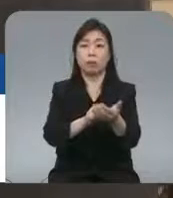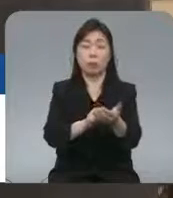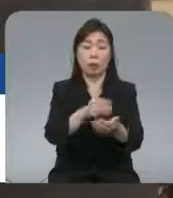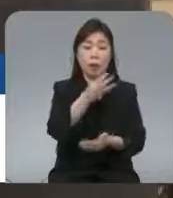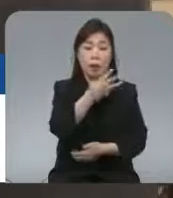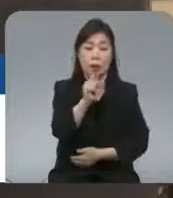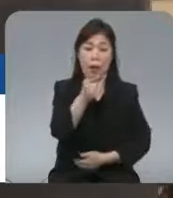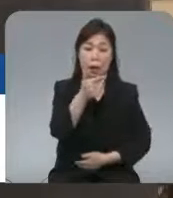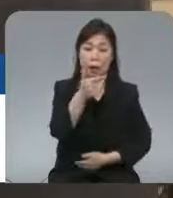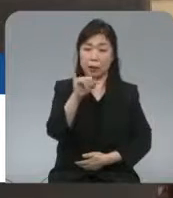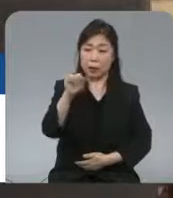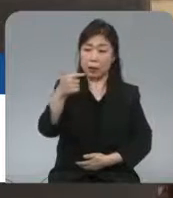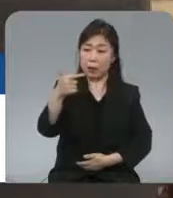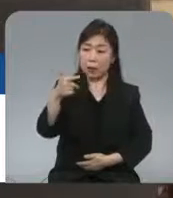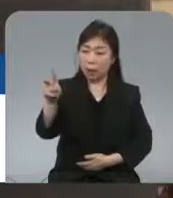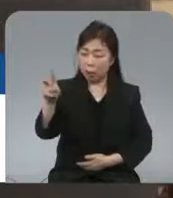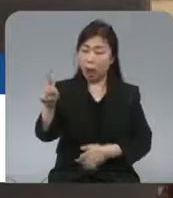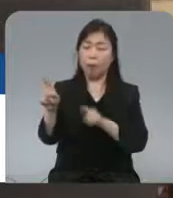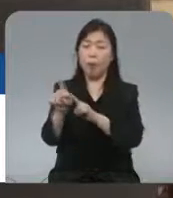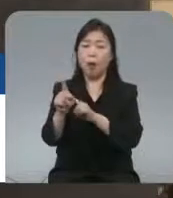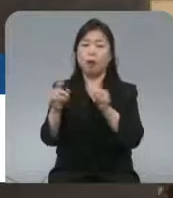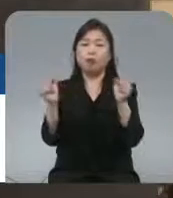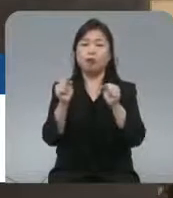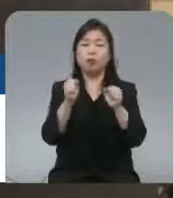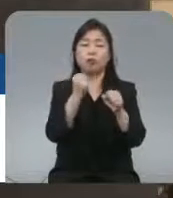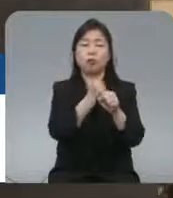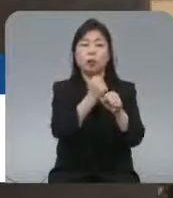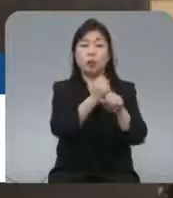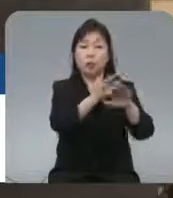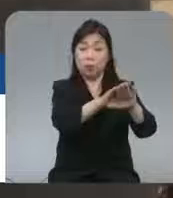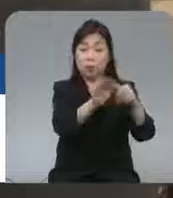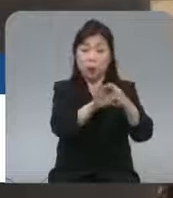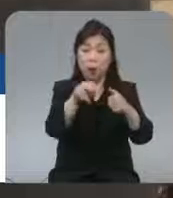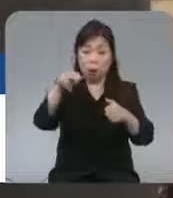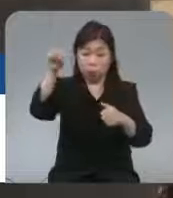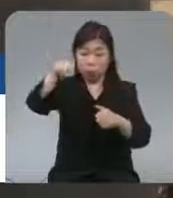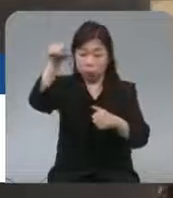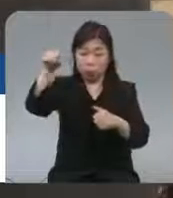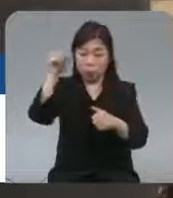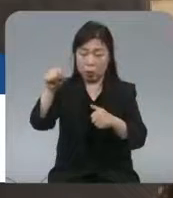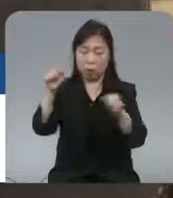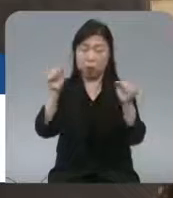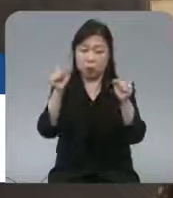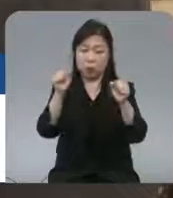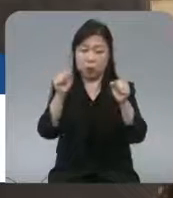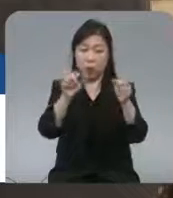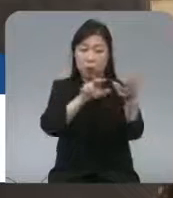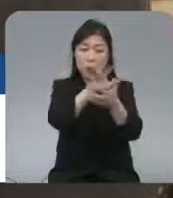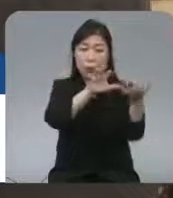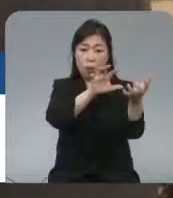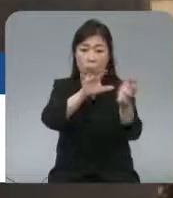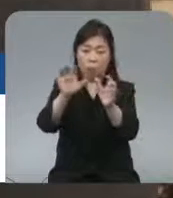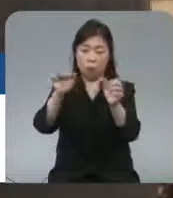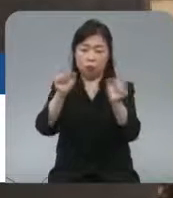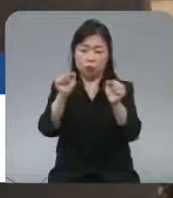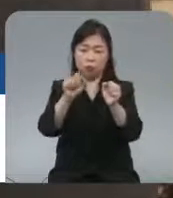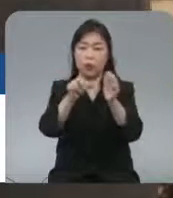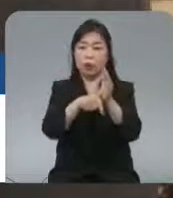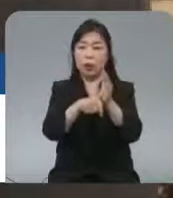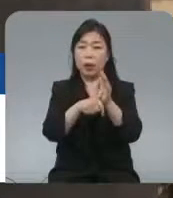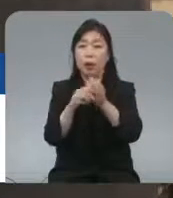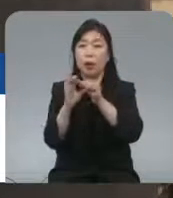atmosférica causada por la niña por otra parte durante este invierno se prevé en recurrentes empeoramiento de la calidad del aire